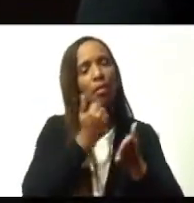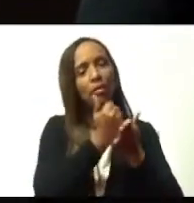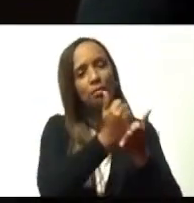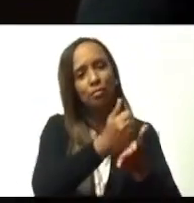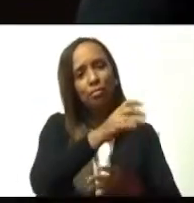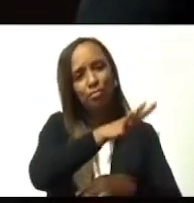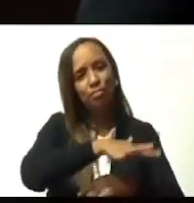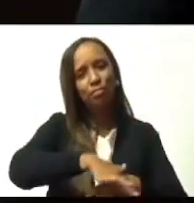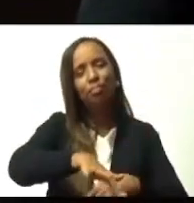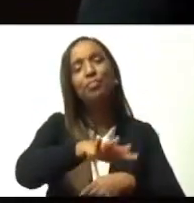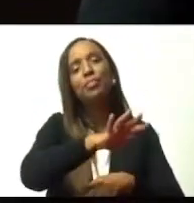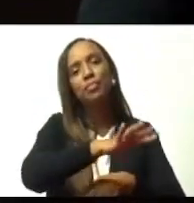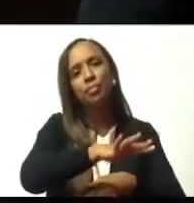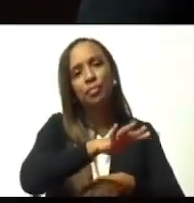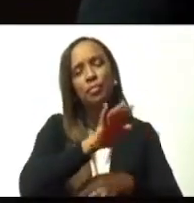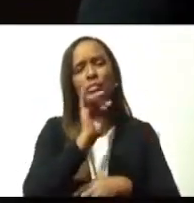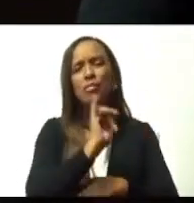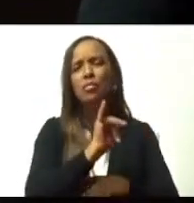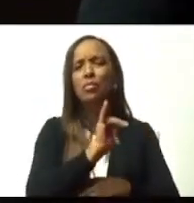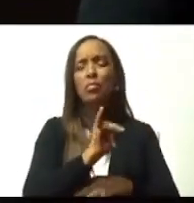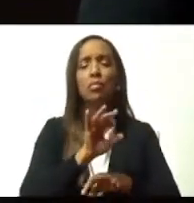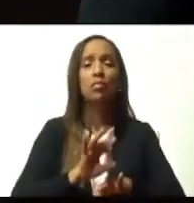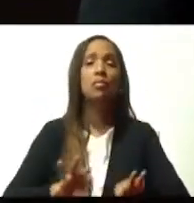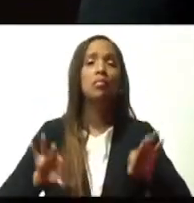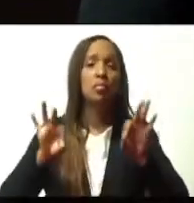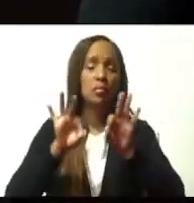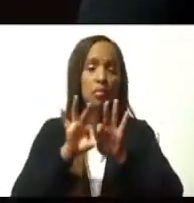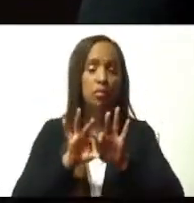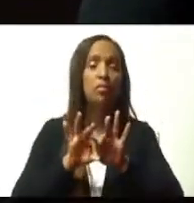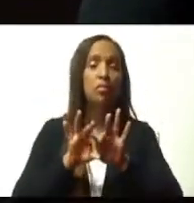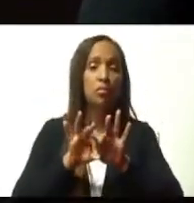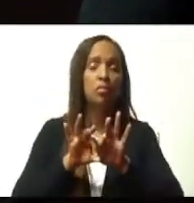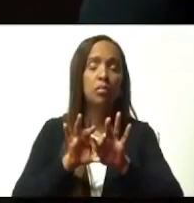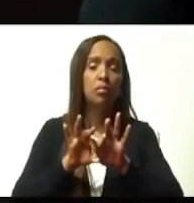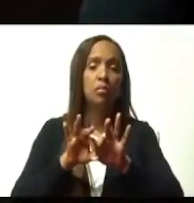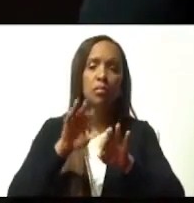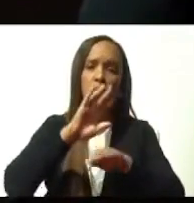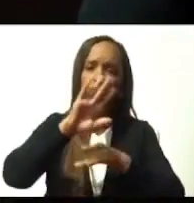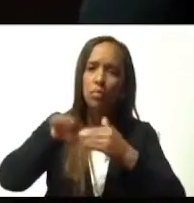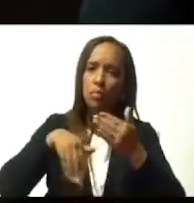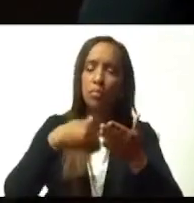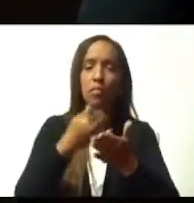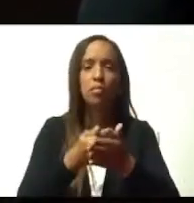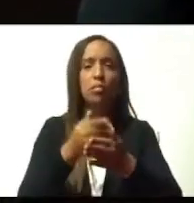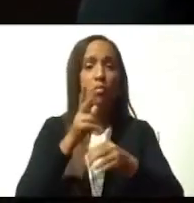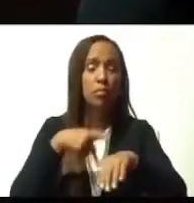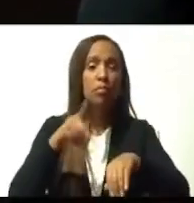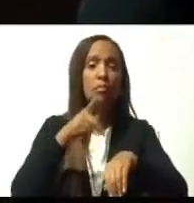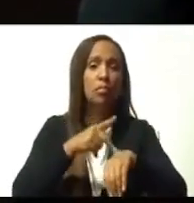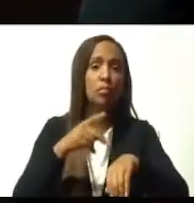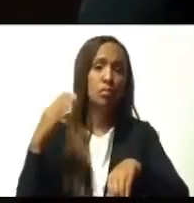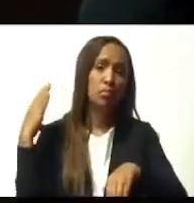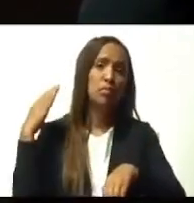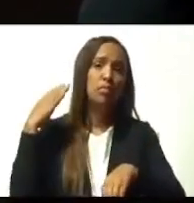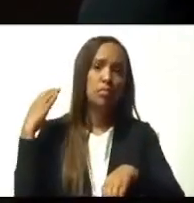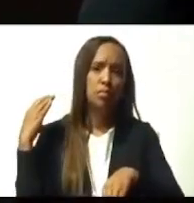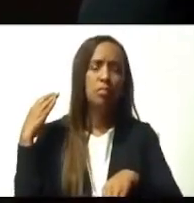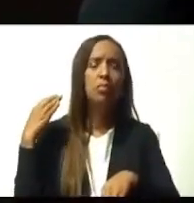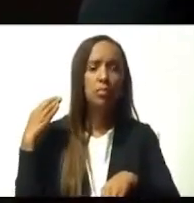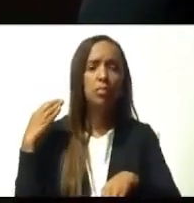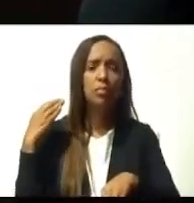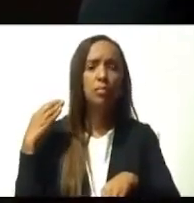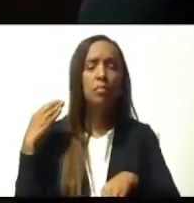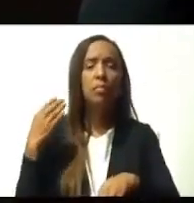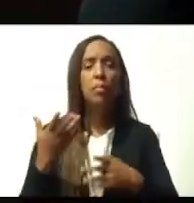es de vital importancia para toda nuestra provincia de Sánchez Ramírez. Por ende, le solicito a todos los